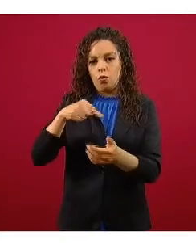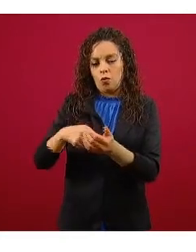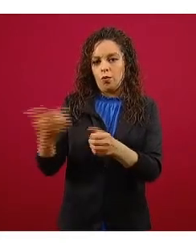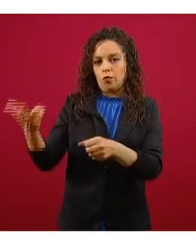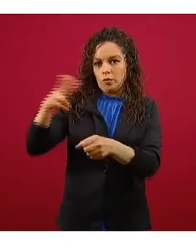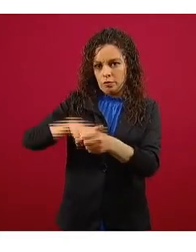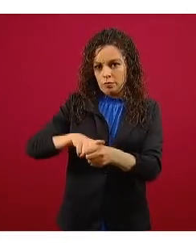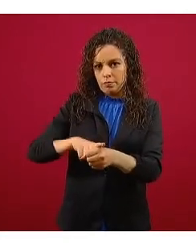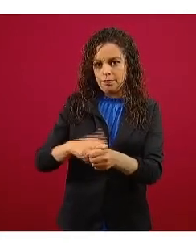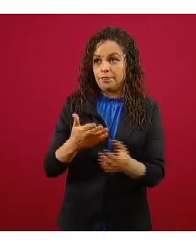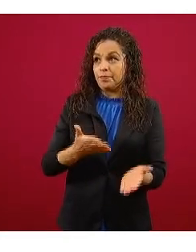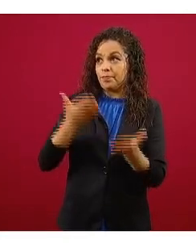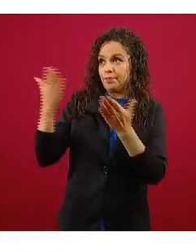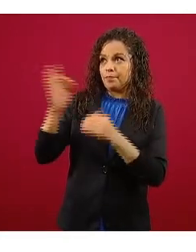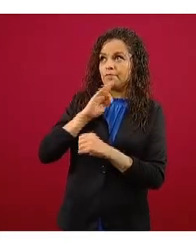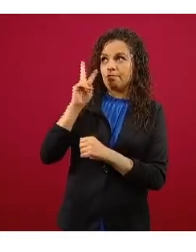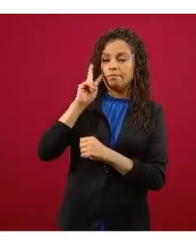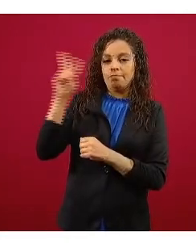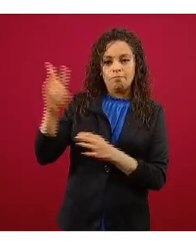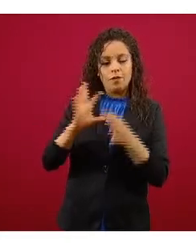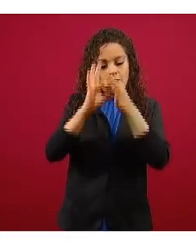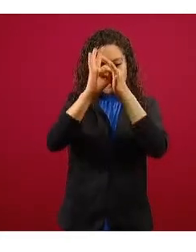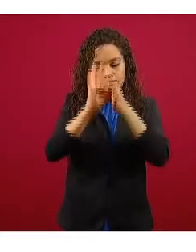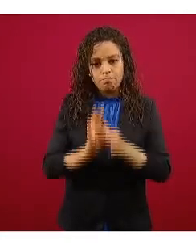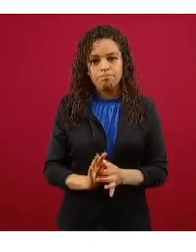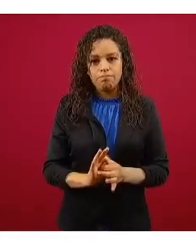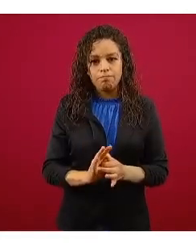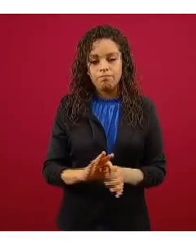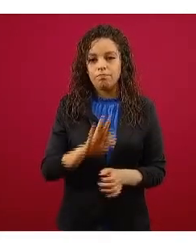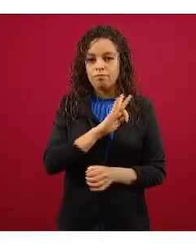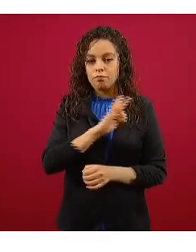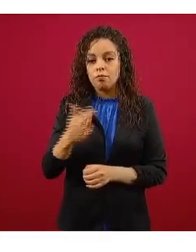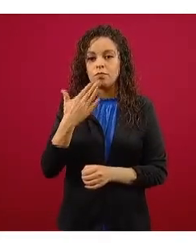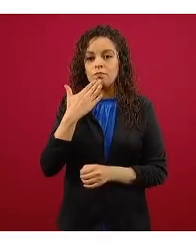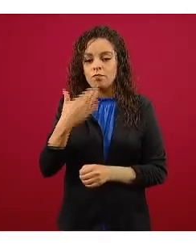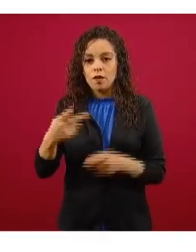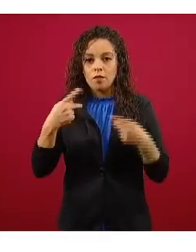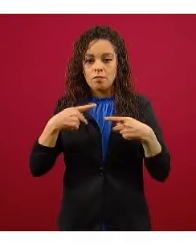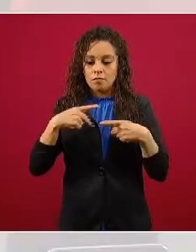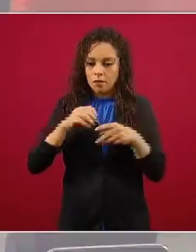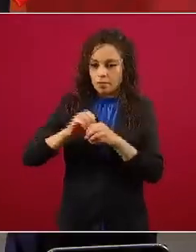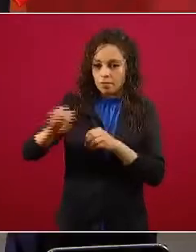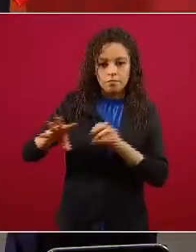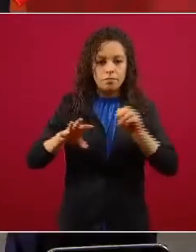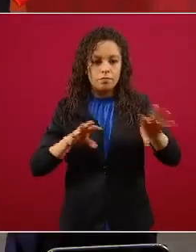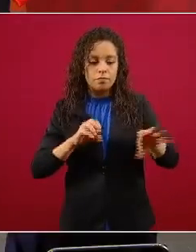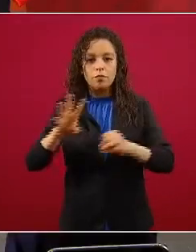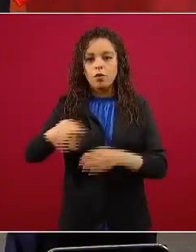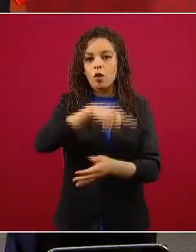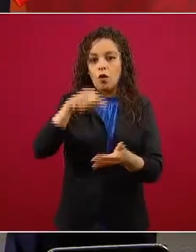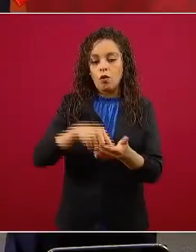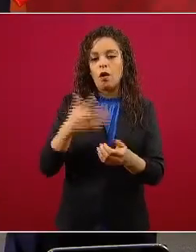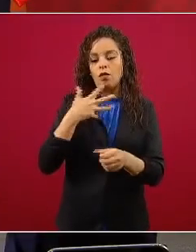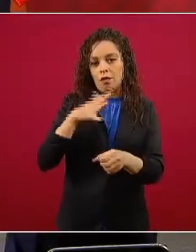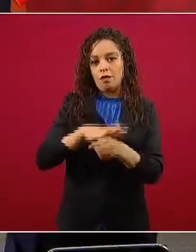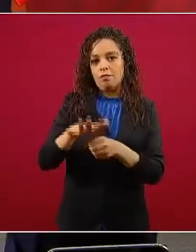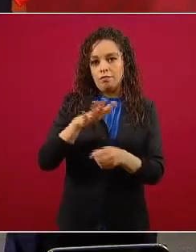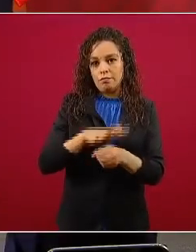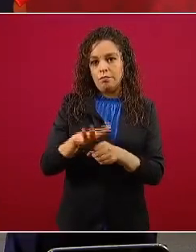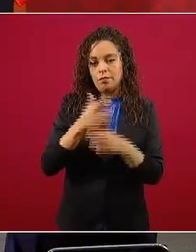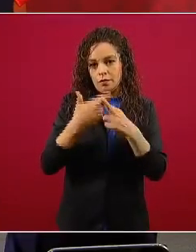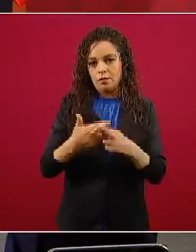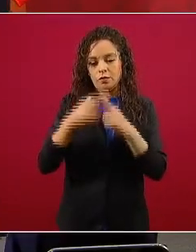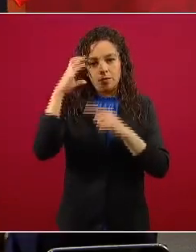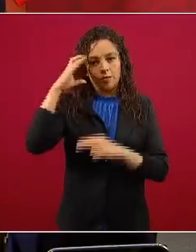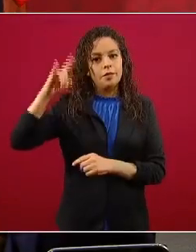ese esquema de coordinación para que se puedan distribuir las personas apropiadamente. En la siguiente diapositiva lo que vemos